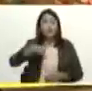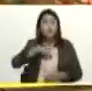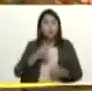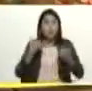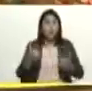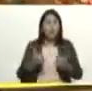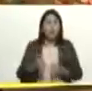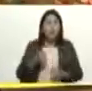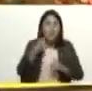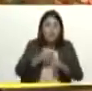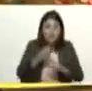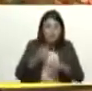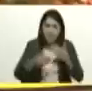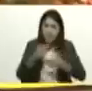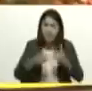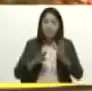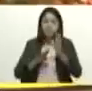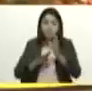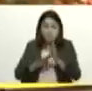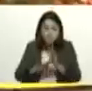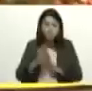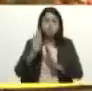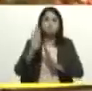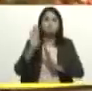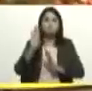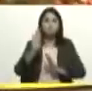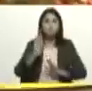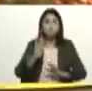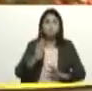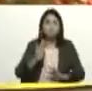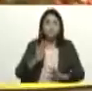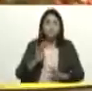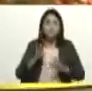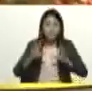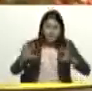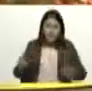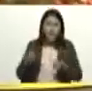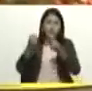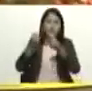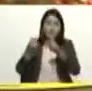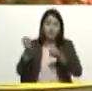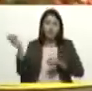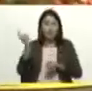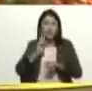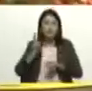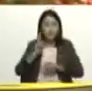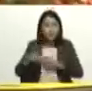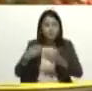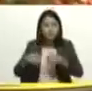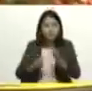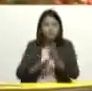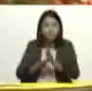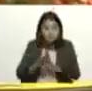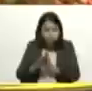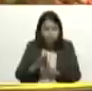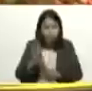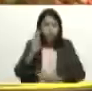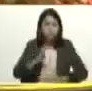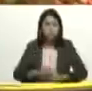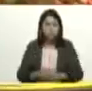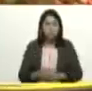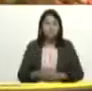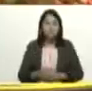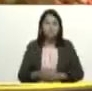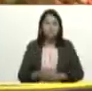enfrentando y avanzando en un proceso certero de recuperación del crecimiento y de construcción de una